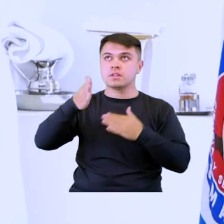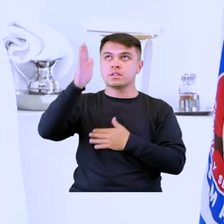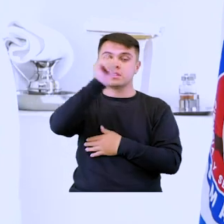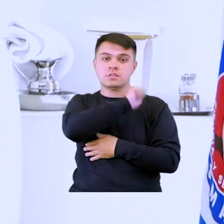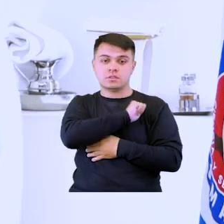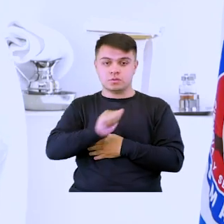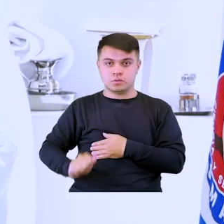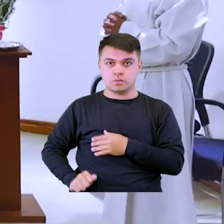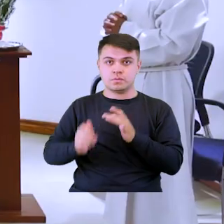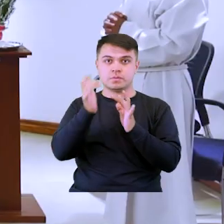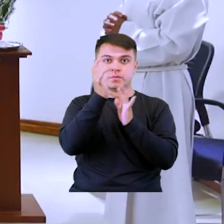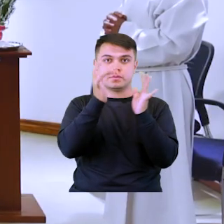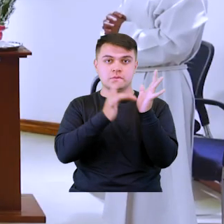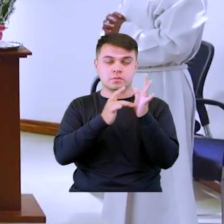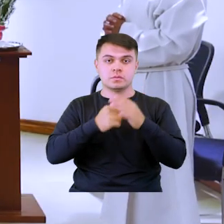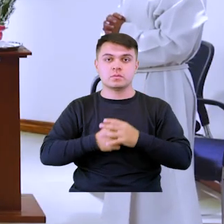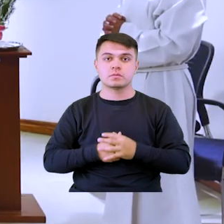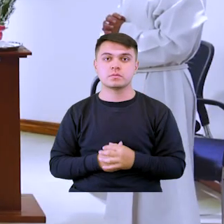Jesús.